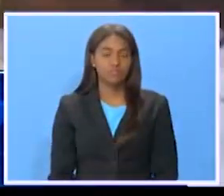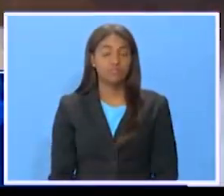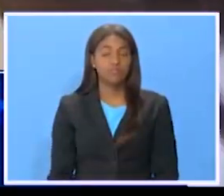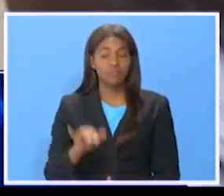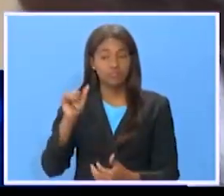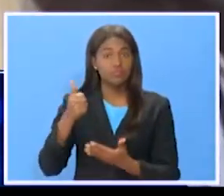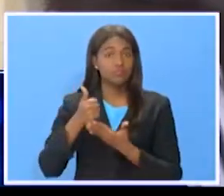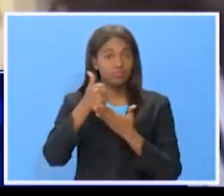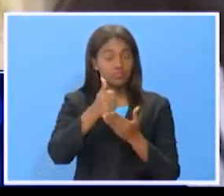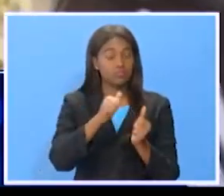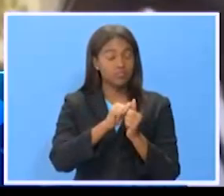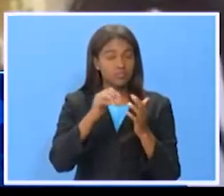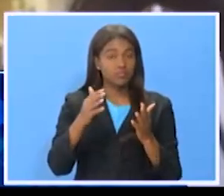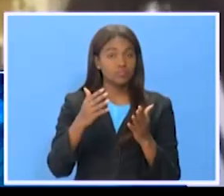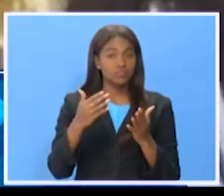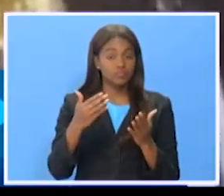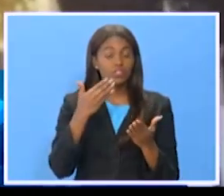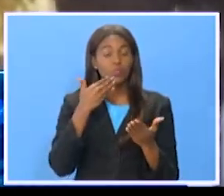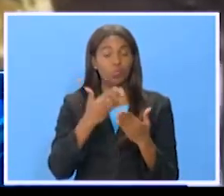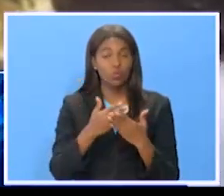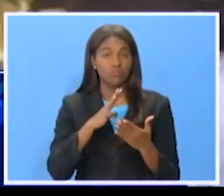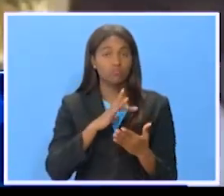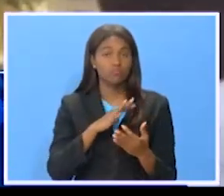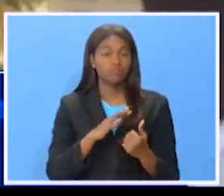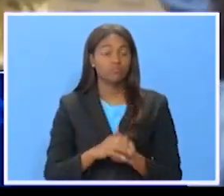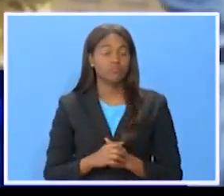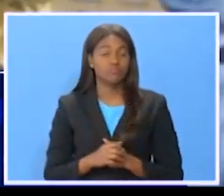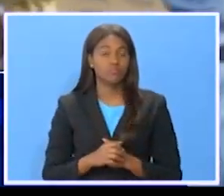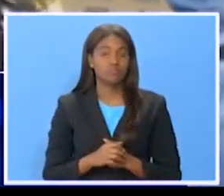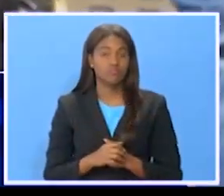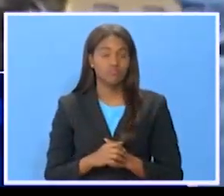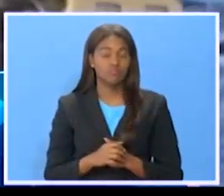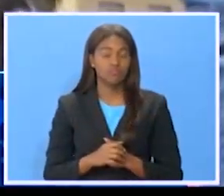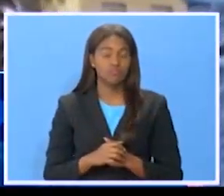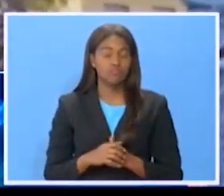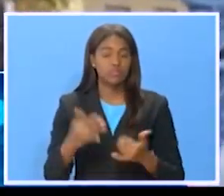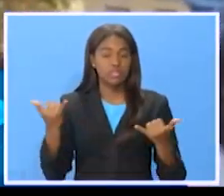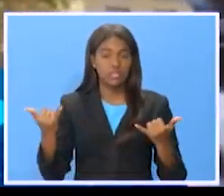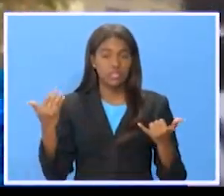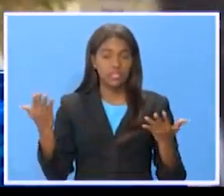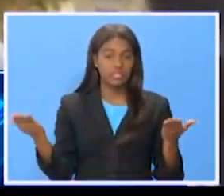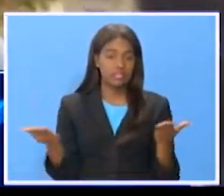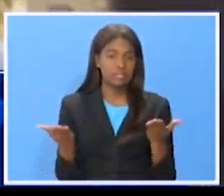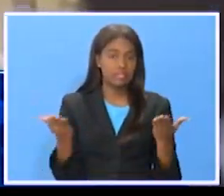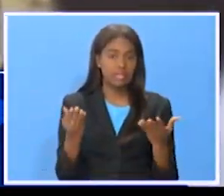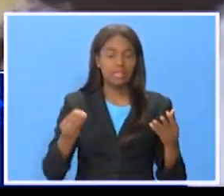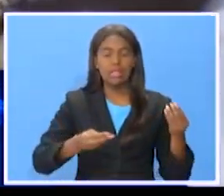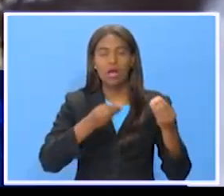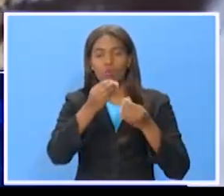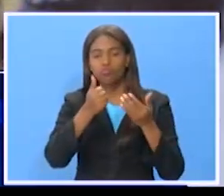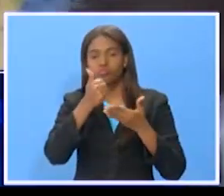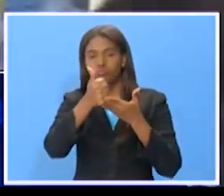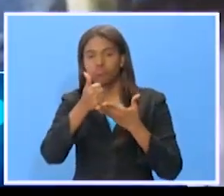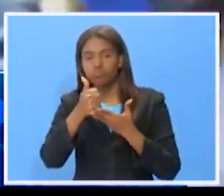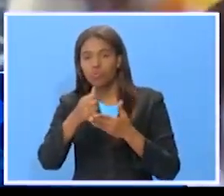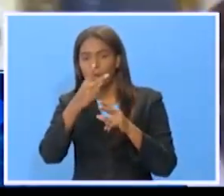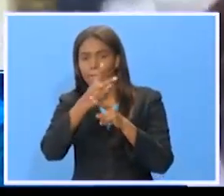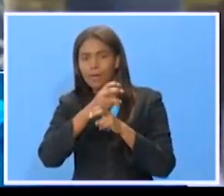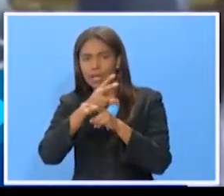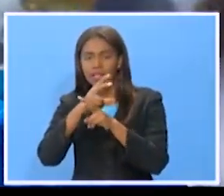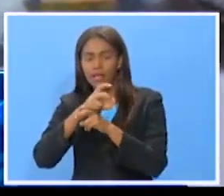ayudando de toda manera. Porque aquí en Montecristi está dando chivo, está dando préstamos